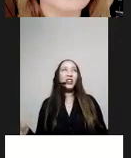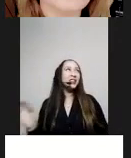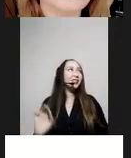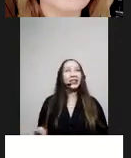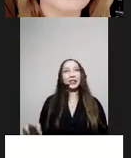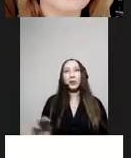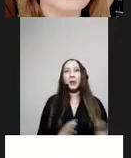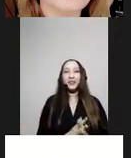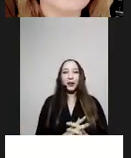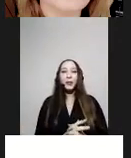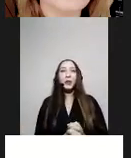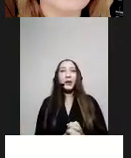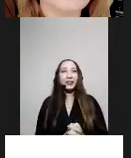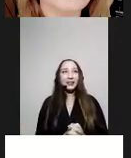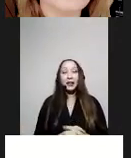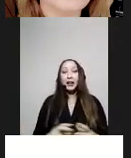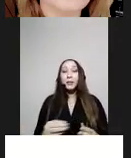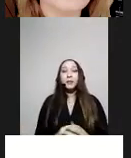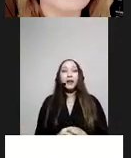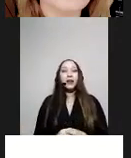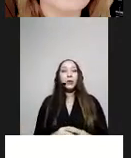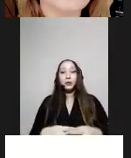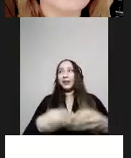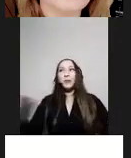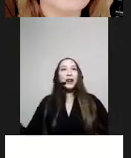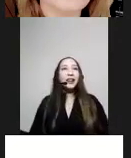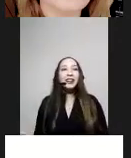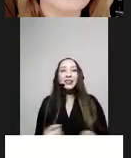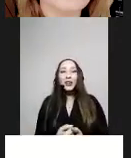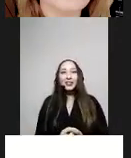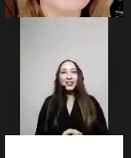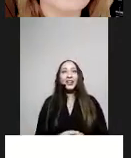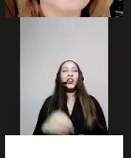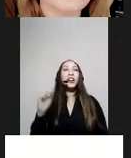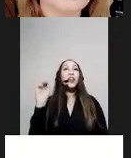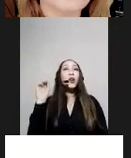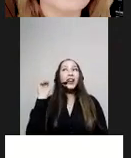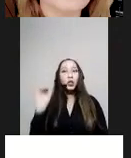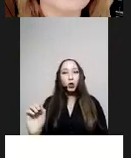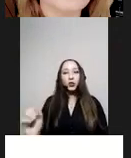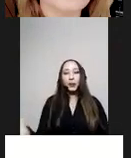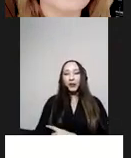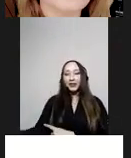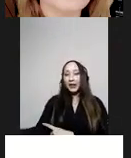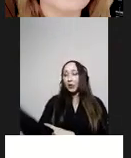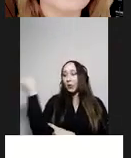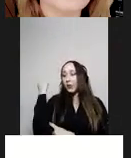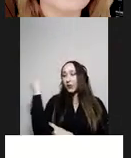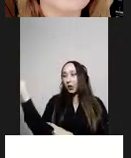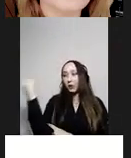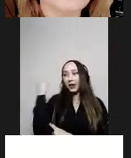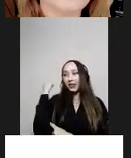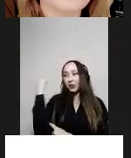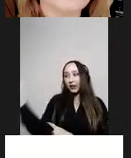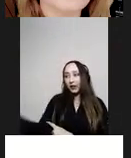siglo XVII, como prefieran, un poquito más atrás. Estamos aquí en el siglo XVII y yo les digo a todos que por hacer un movimiento